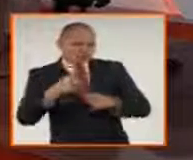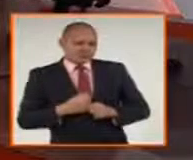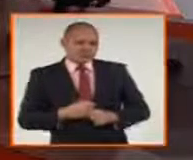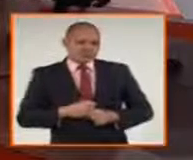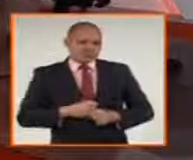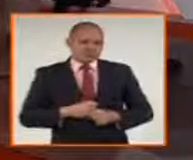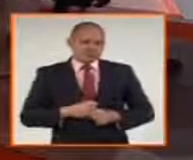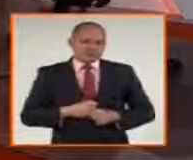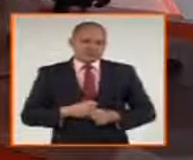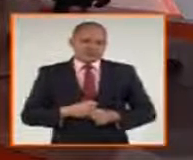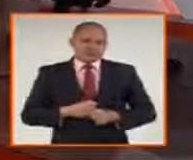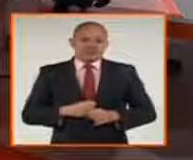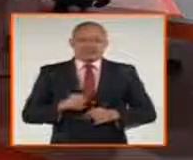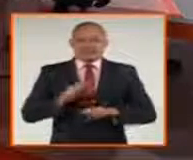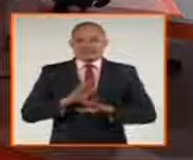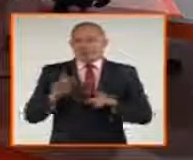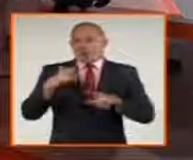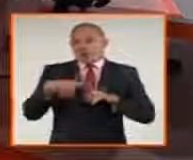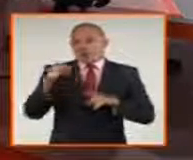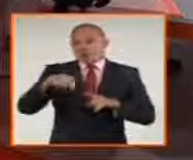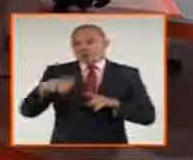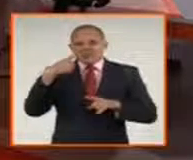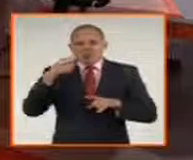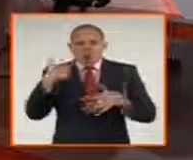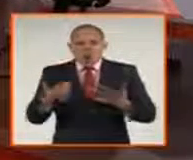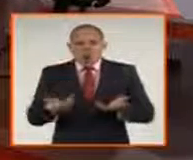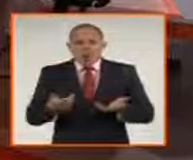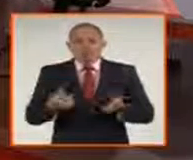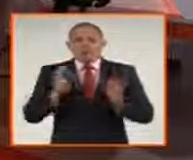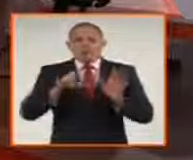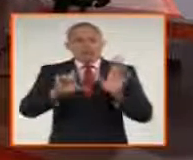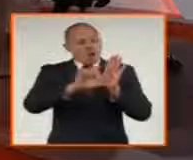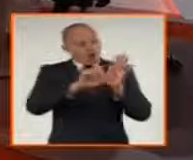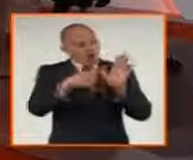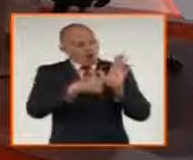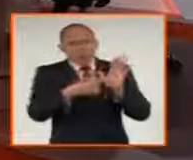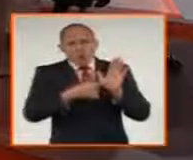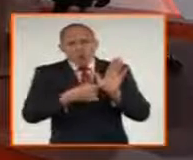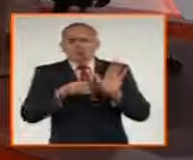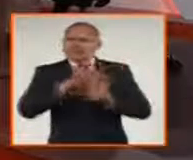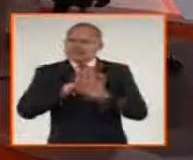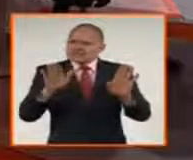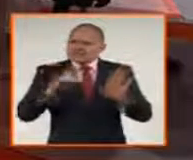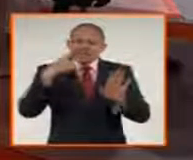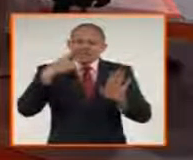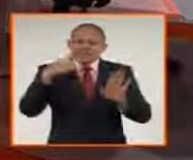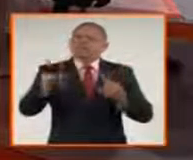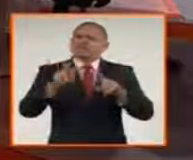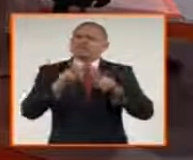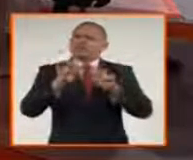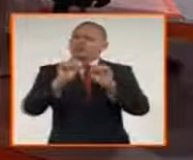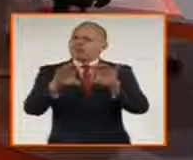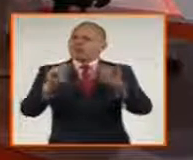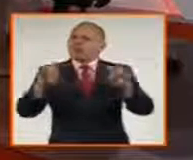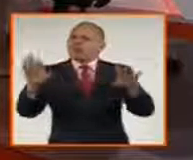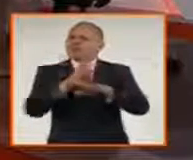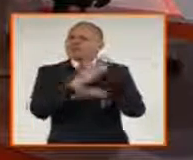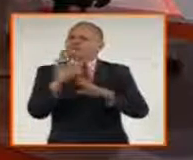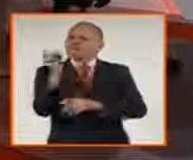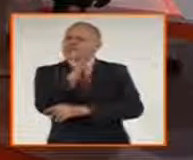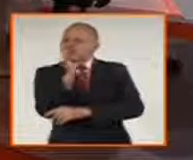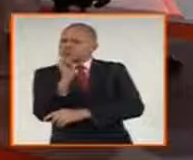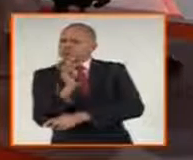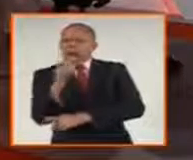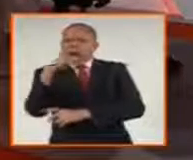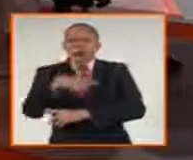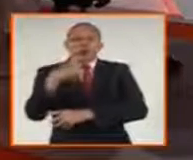también que favorecen la comunicación en el caso del código han estado transmitiéndose por la televisión. Yo me he permitido, a